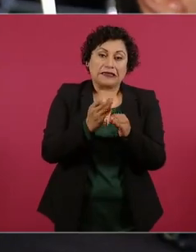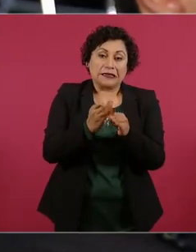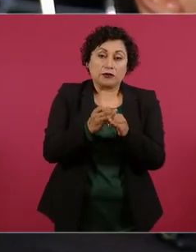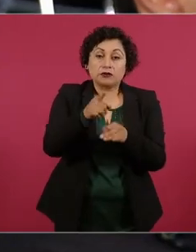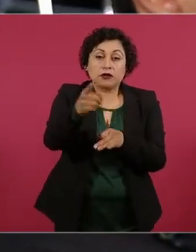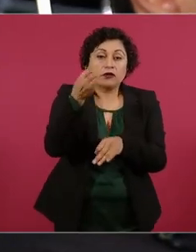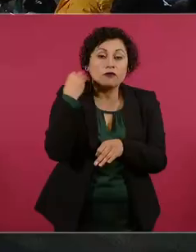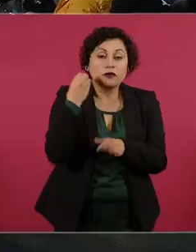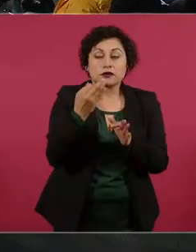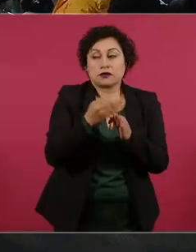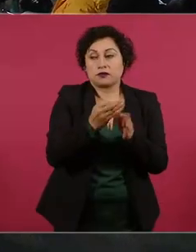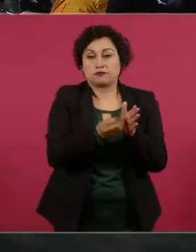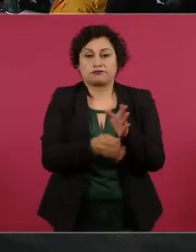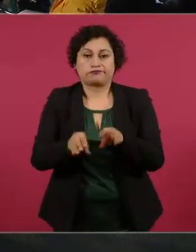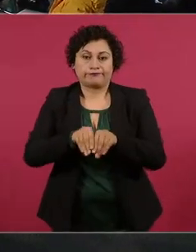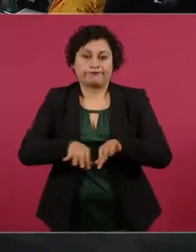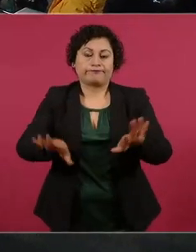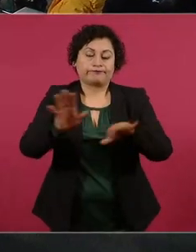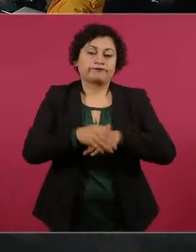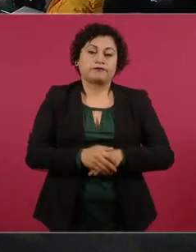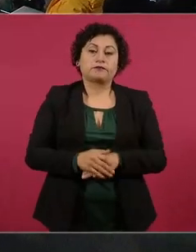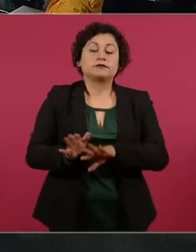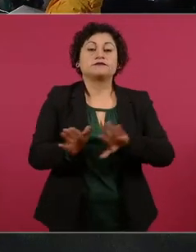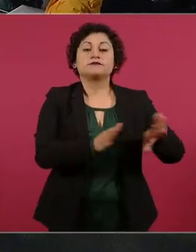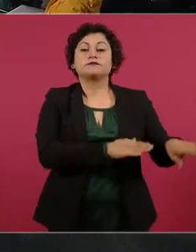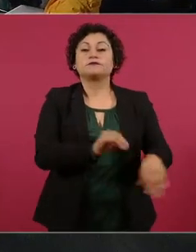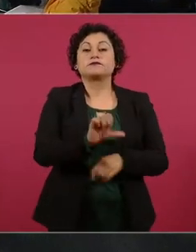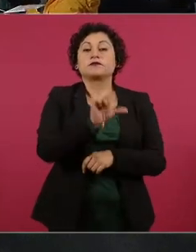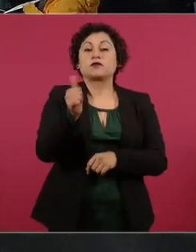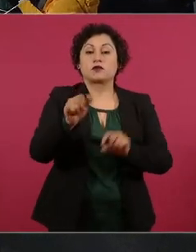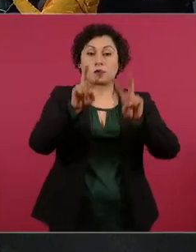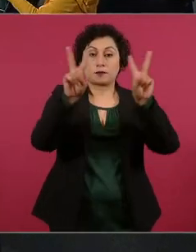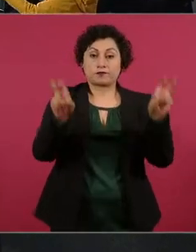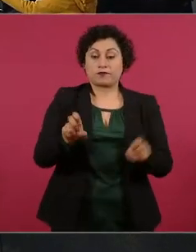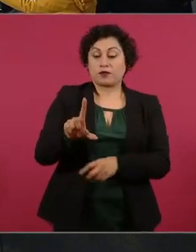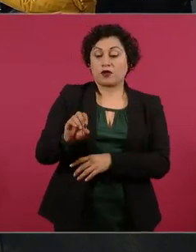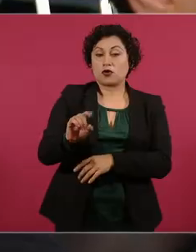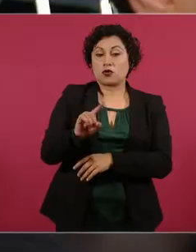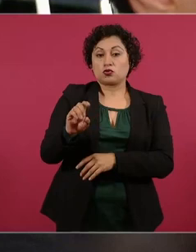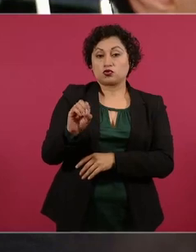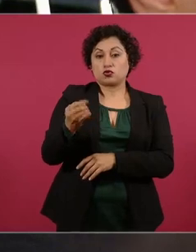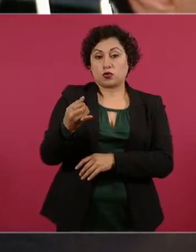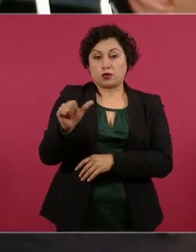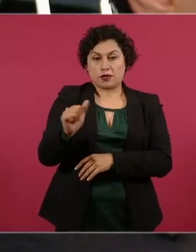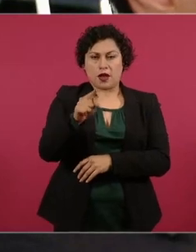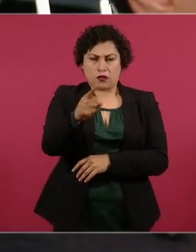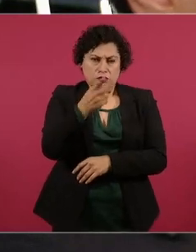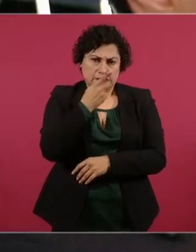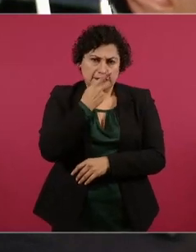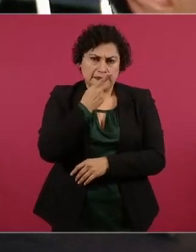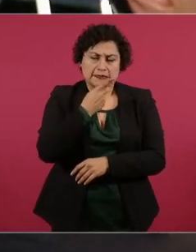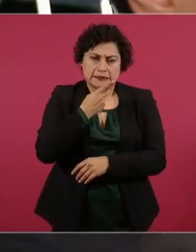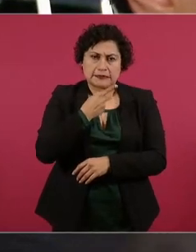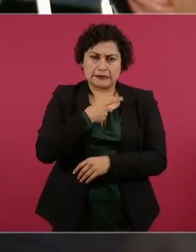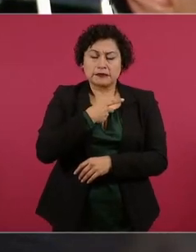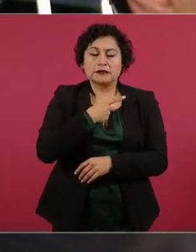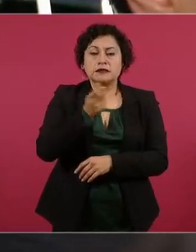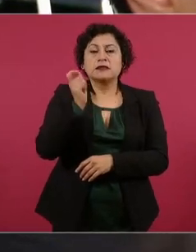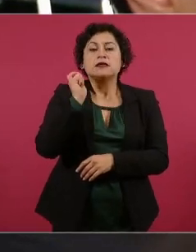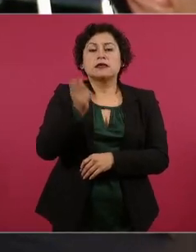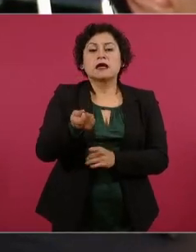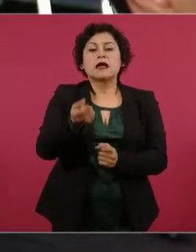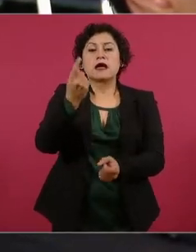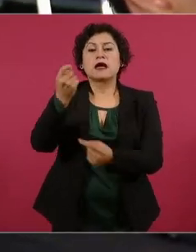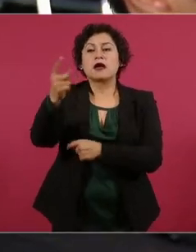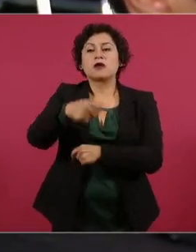bueno, en el sentido de lo que tiene que ver con Emilio Lozoya, usted menciona que sí, en efecto, algunas de las resoluciones que se han dado por parte